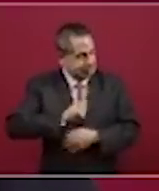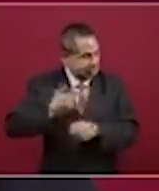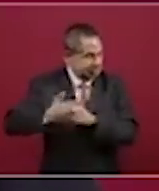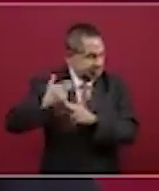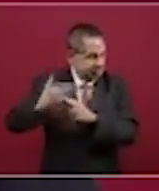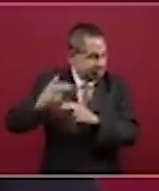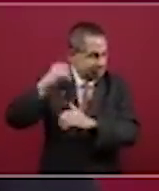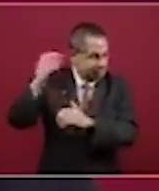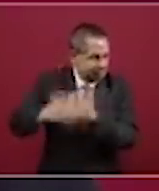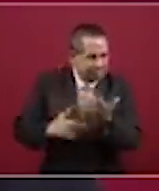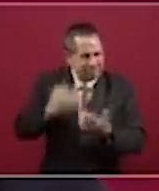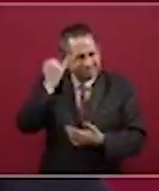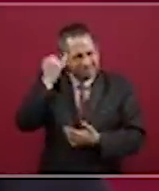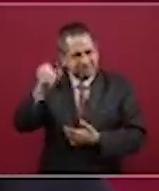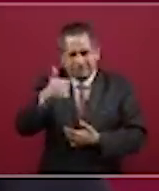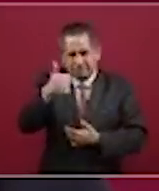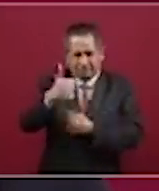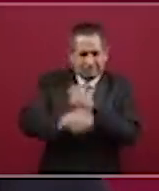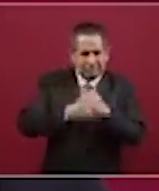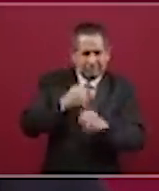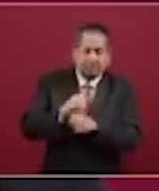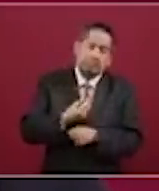¿Por qué aguantar 6 años